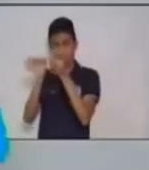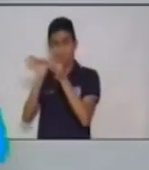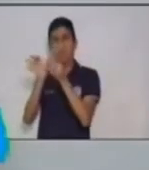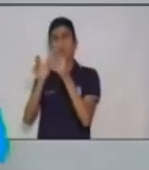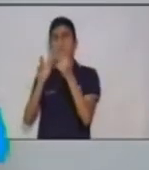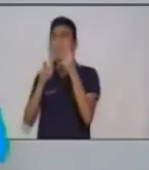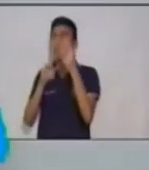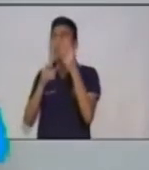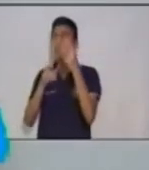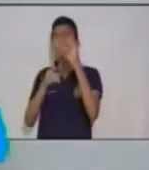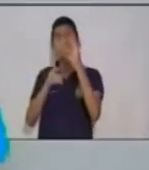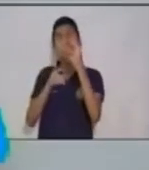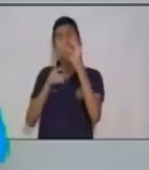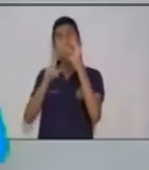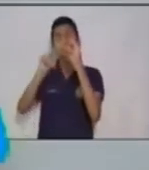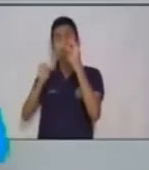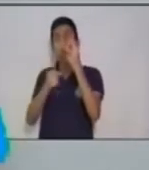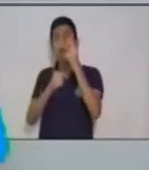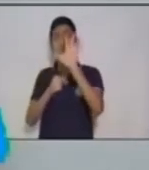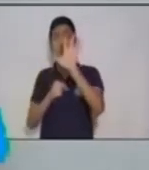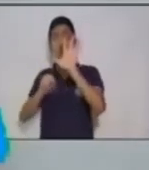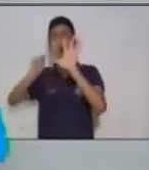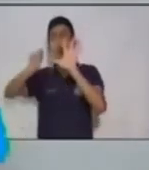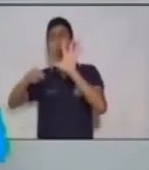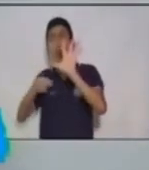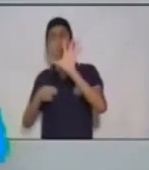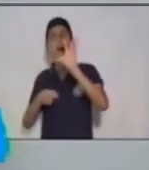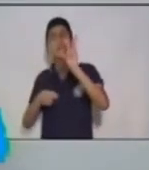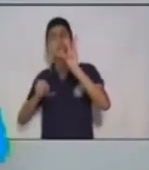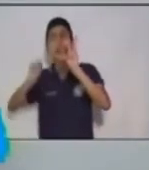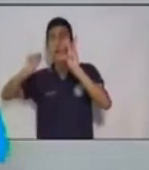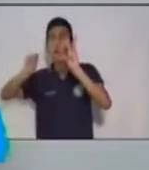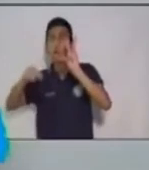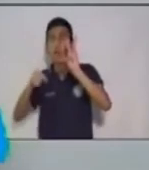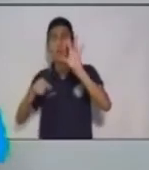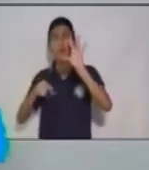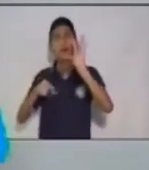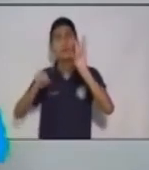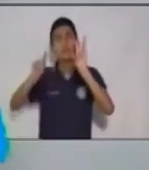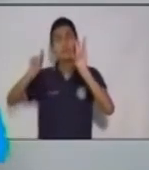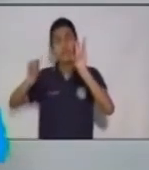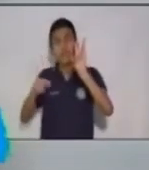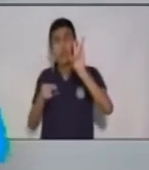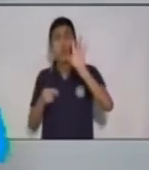¿cuál sería el otro? Ah, el 7, el 9,